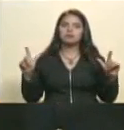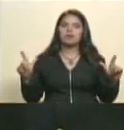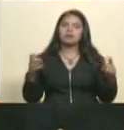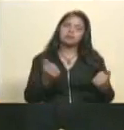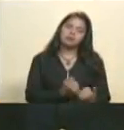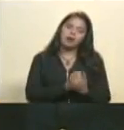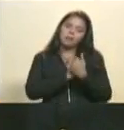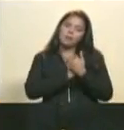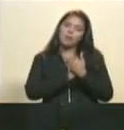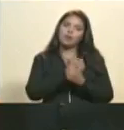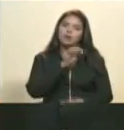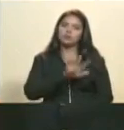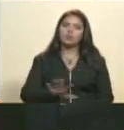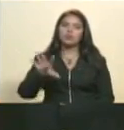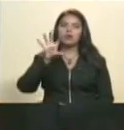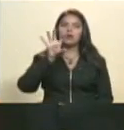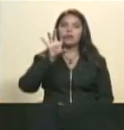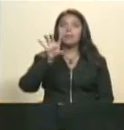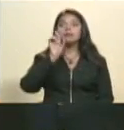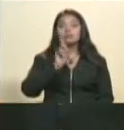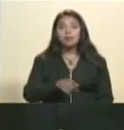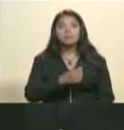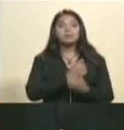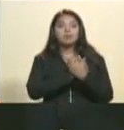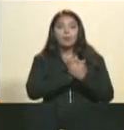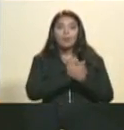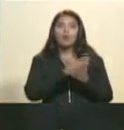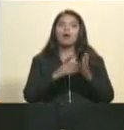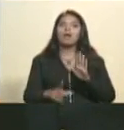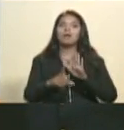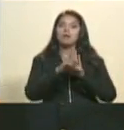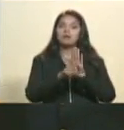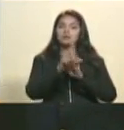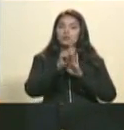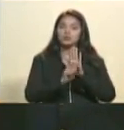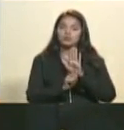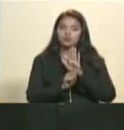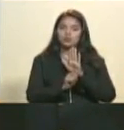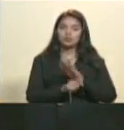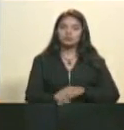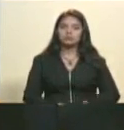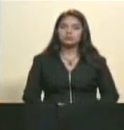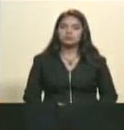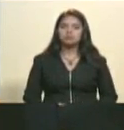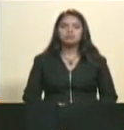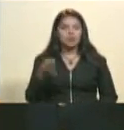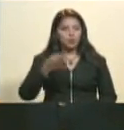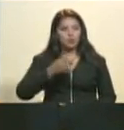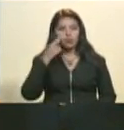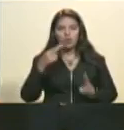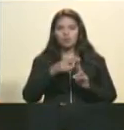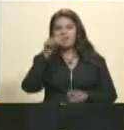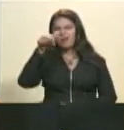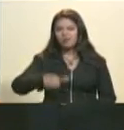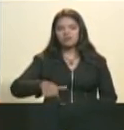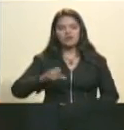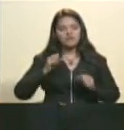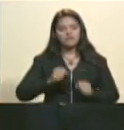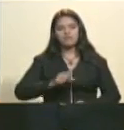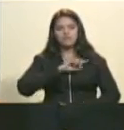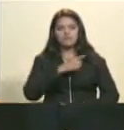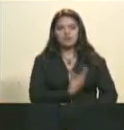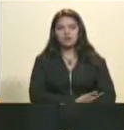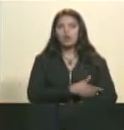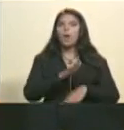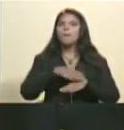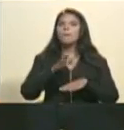amor a la patria y de amor a nuestras leyes y a nuestra Constitución, nos van a conseguir aquí firmes,